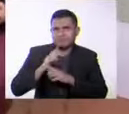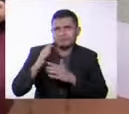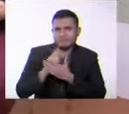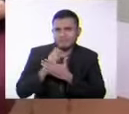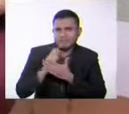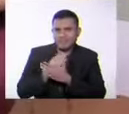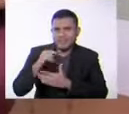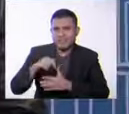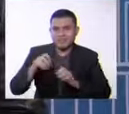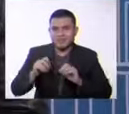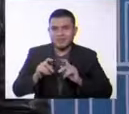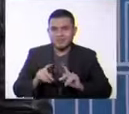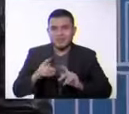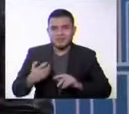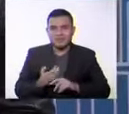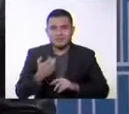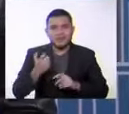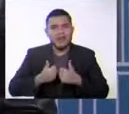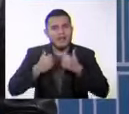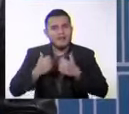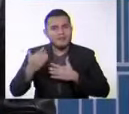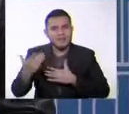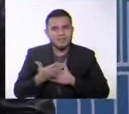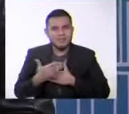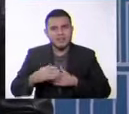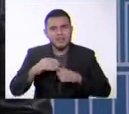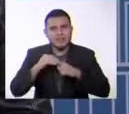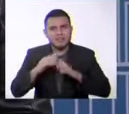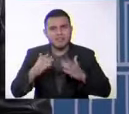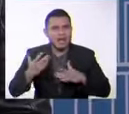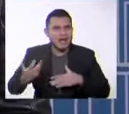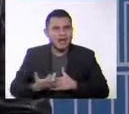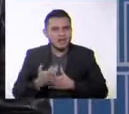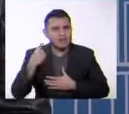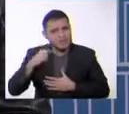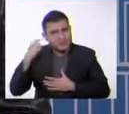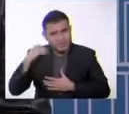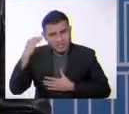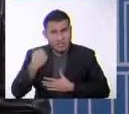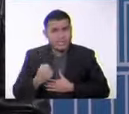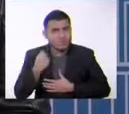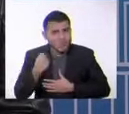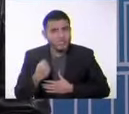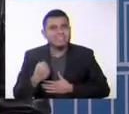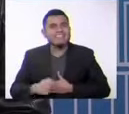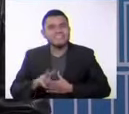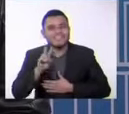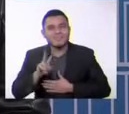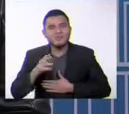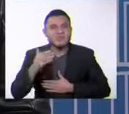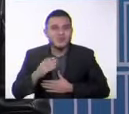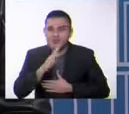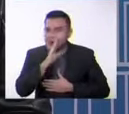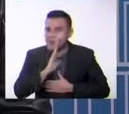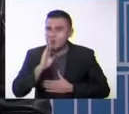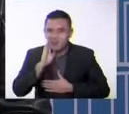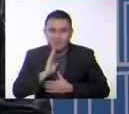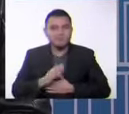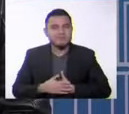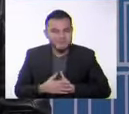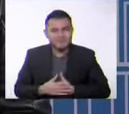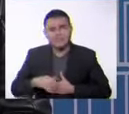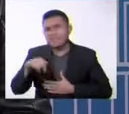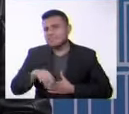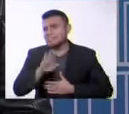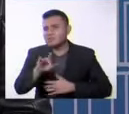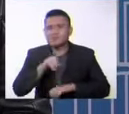esta ocasión nosotros le damos la bienvenida especialmente a todos los estudiantes de segundo año de bachillerato. Este es su